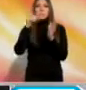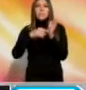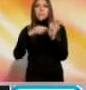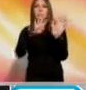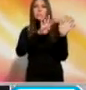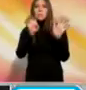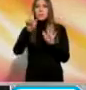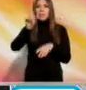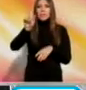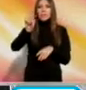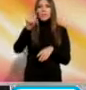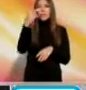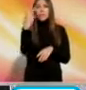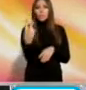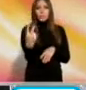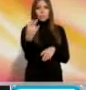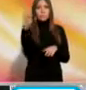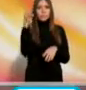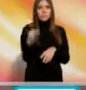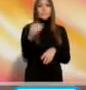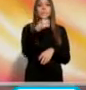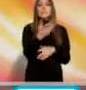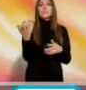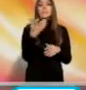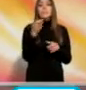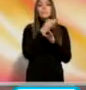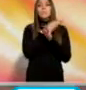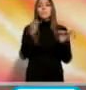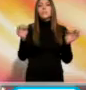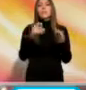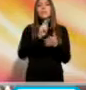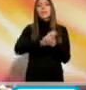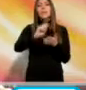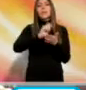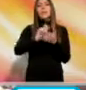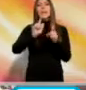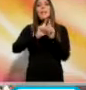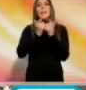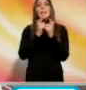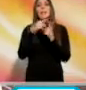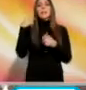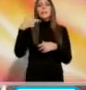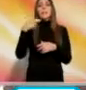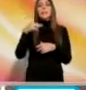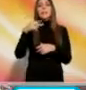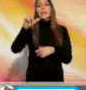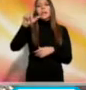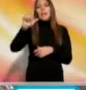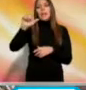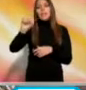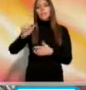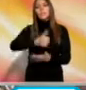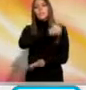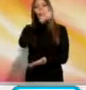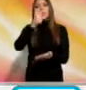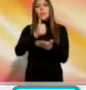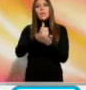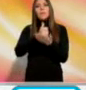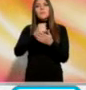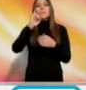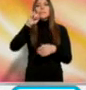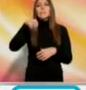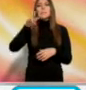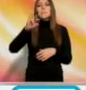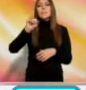en 1972, publicó este libro que se llama Las ciudades invisibles, del que hablabas, Humberto.